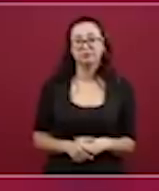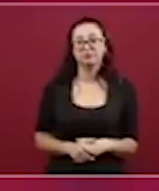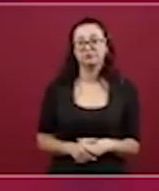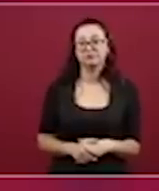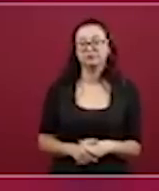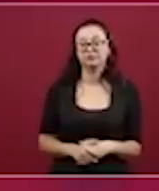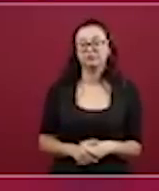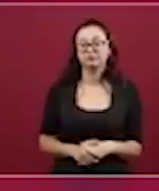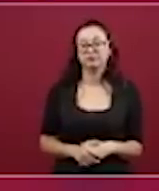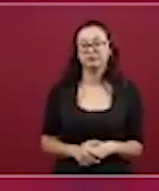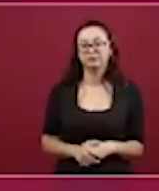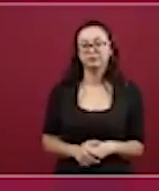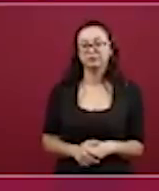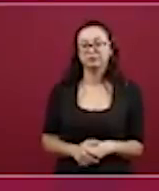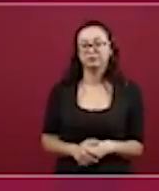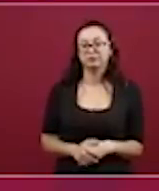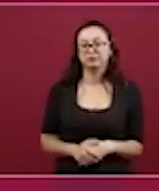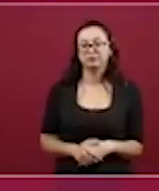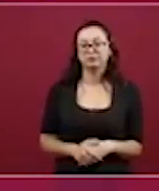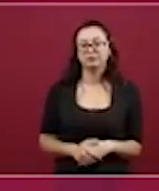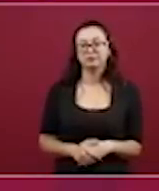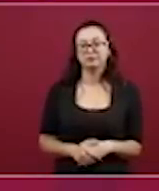pégate tu